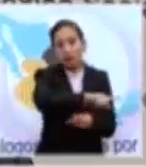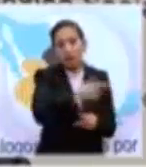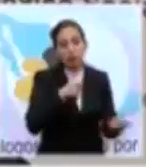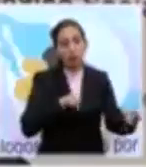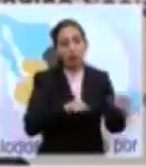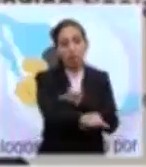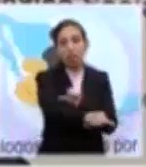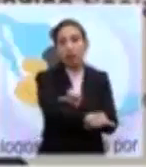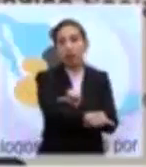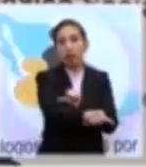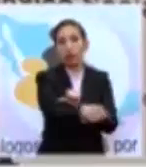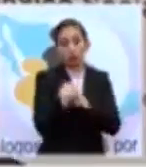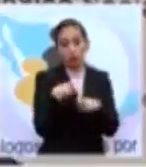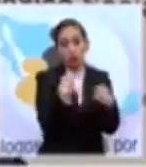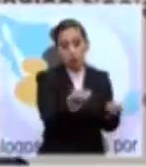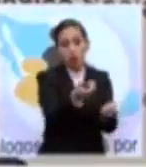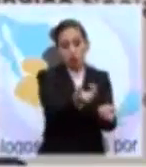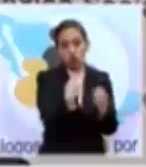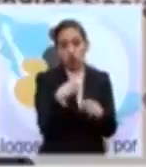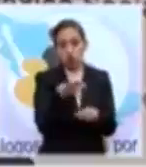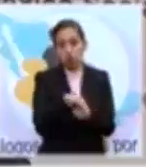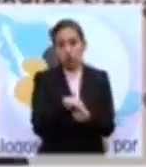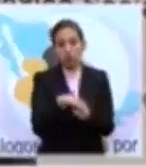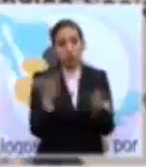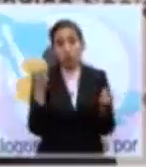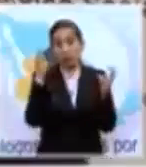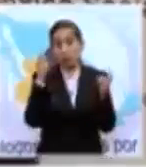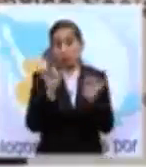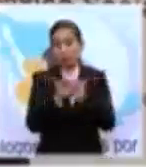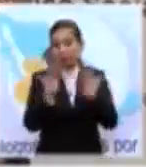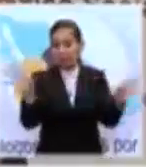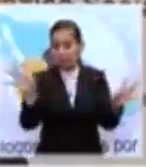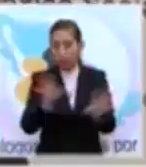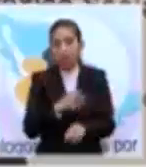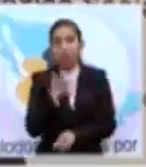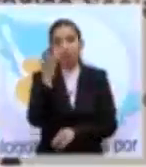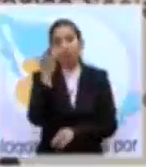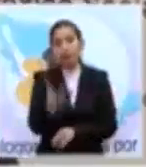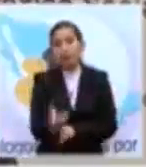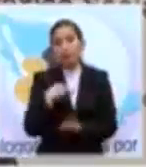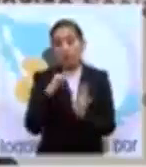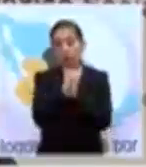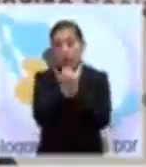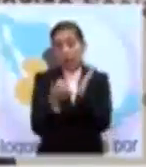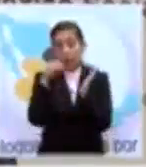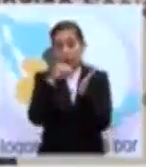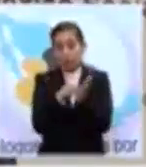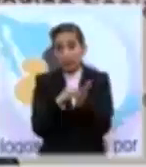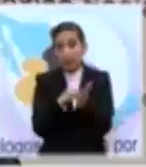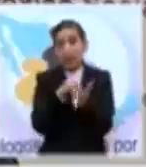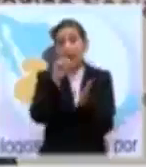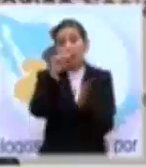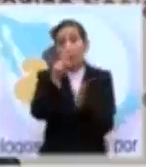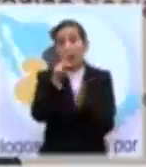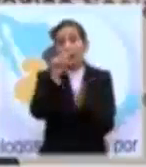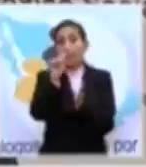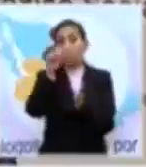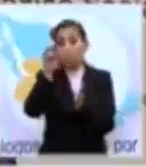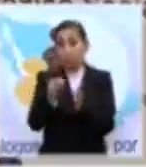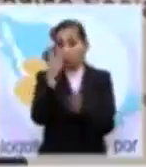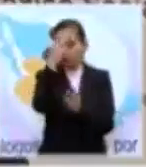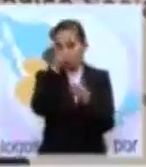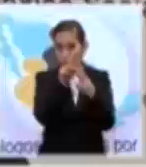de bienes por votos y creo que sería un tema muy delicado. Por lo tanto, en la agenda del Partido Acción Nacional tenemos dos